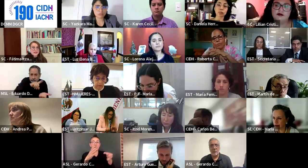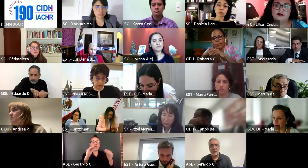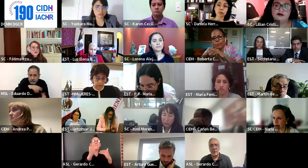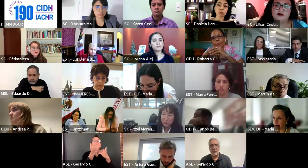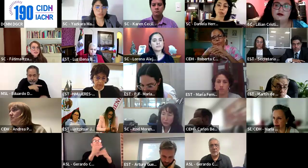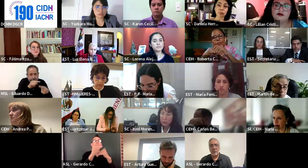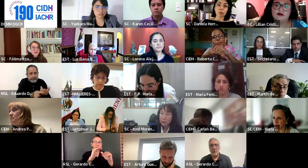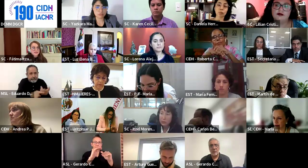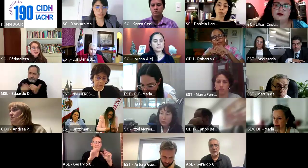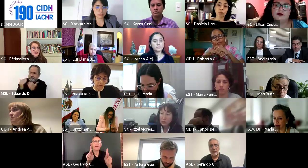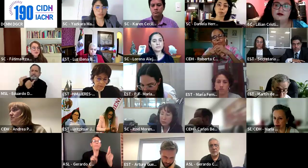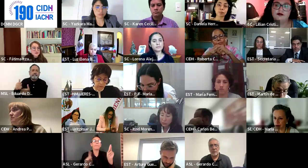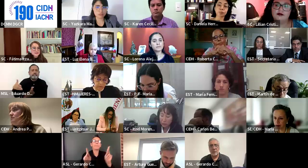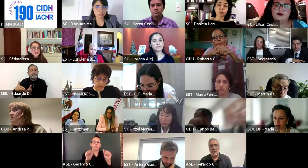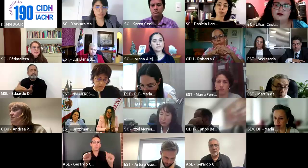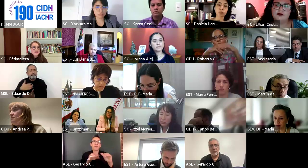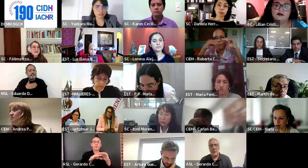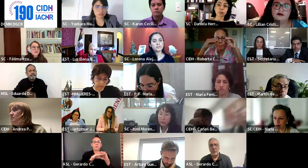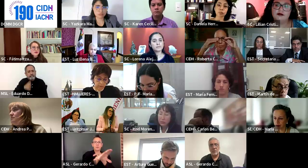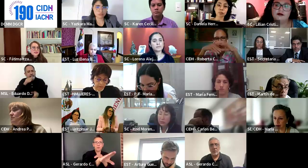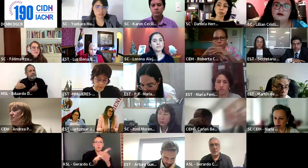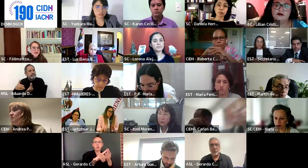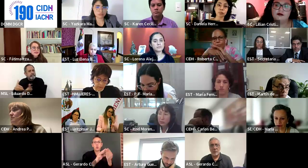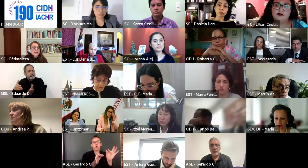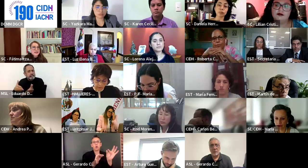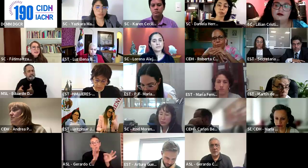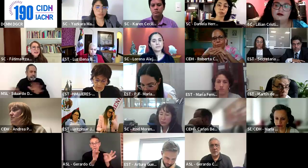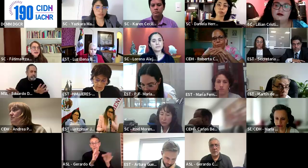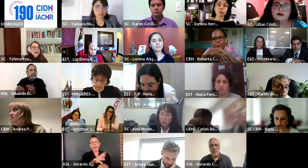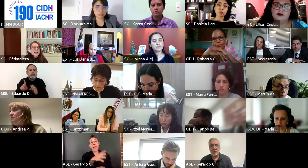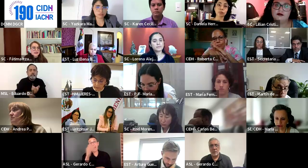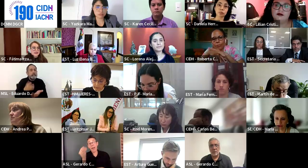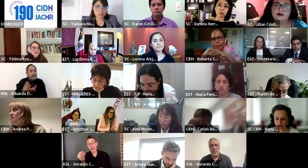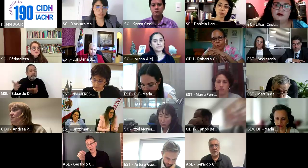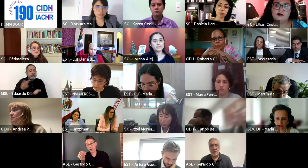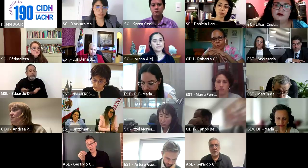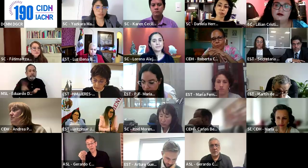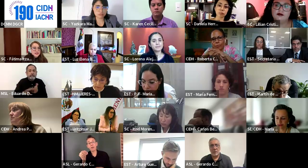jurídica de las personas para acceder a la justicia, y por otra parte, la